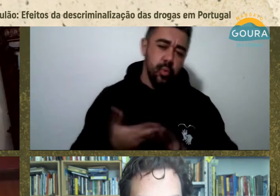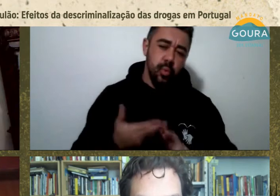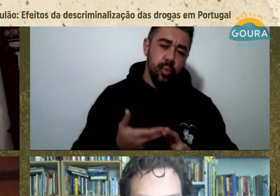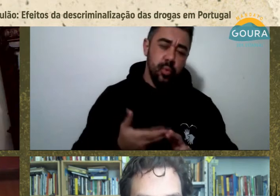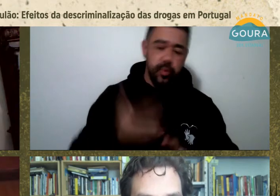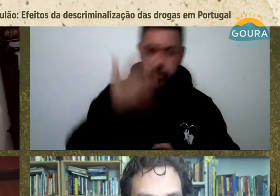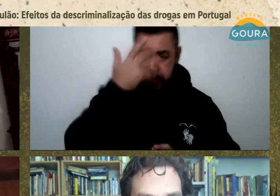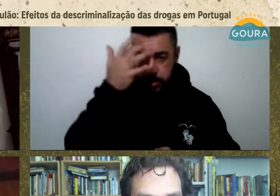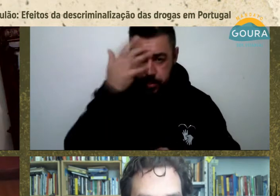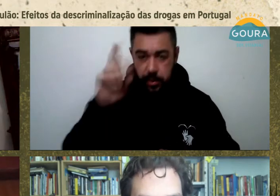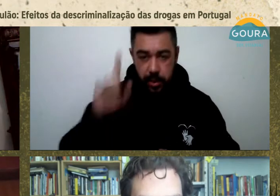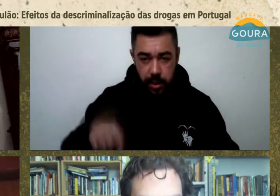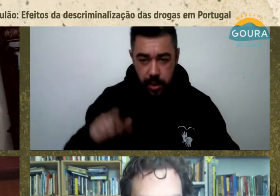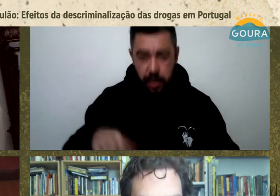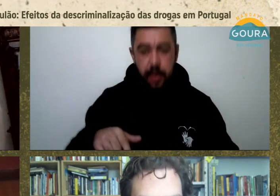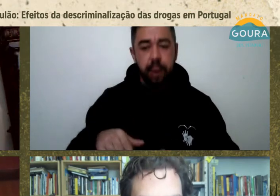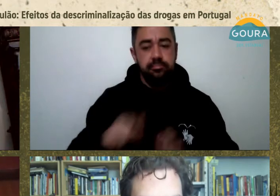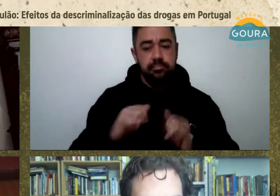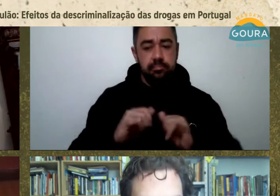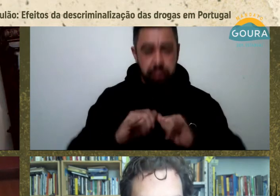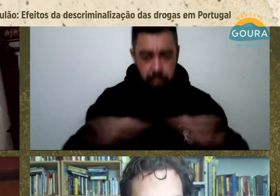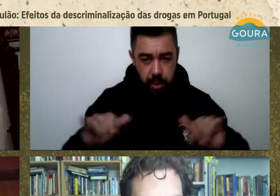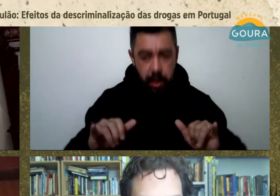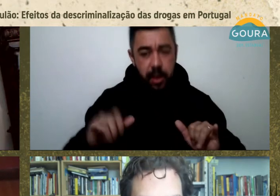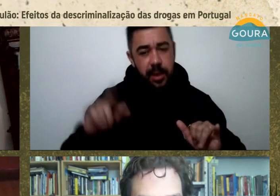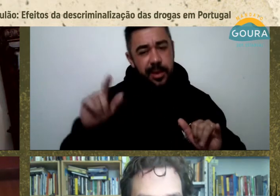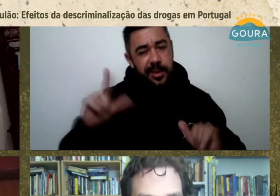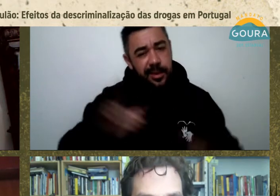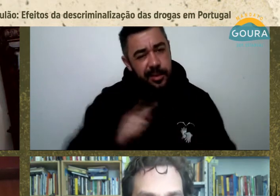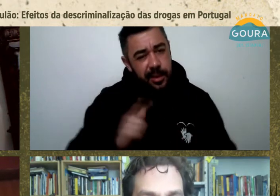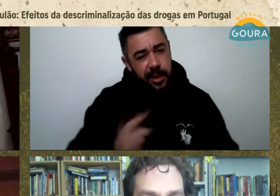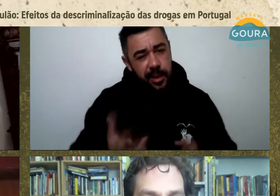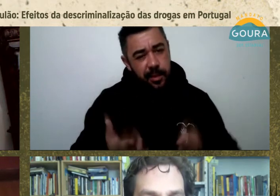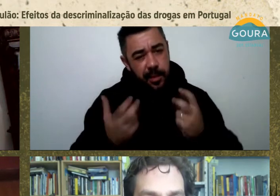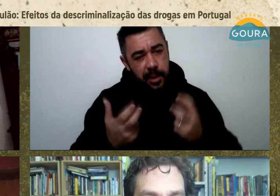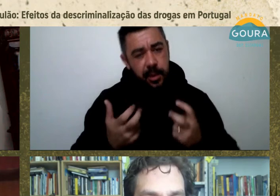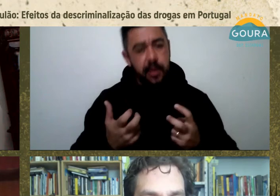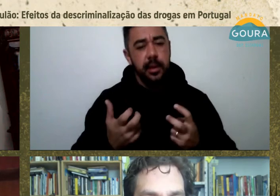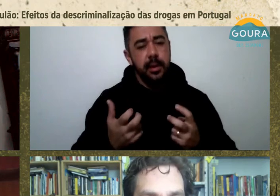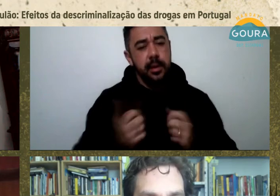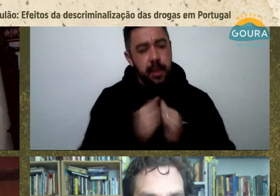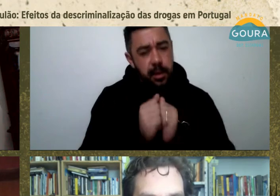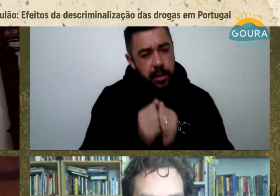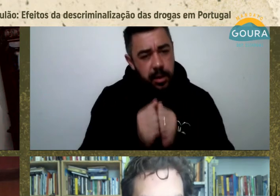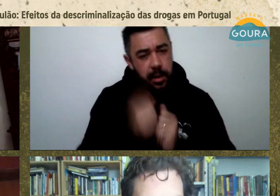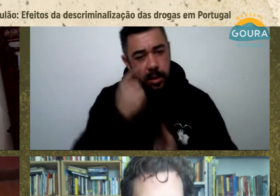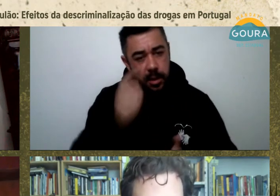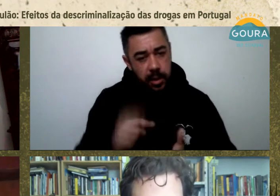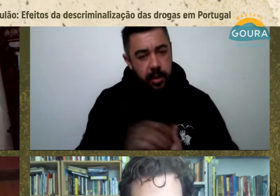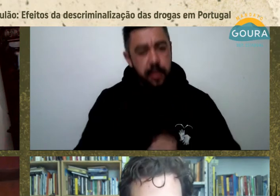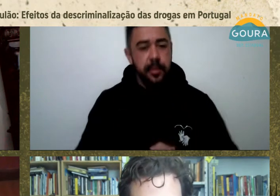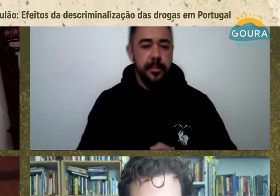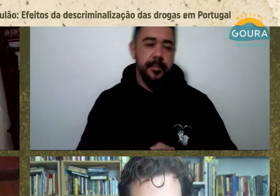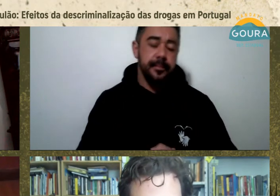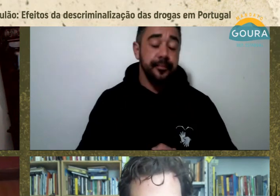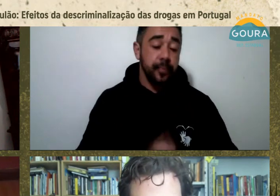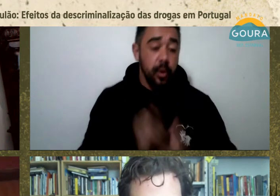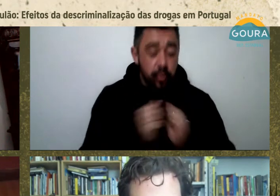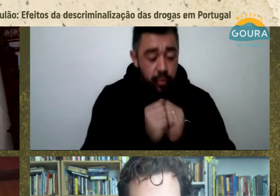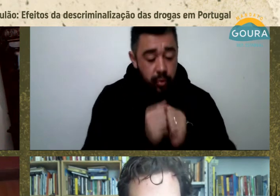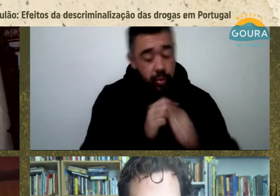personal informado, pero que tiene que venir acompañado del Estado y de